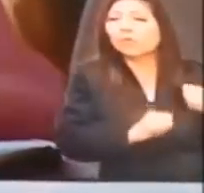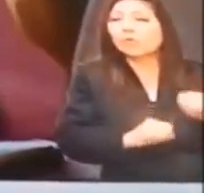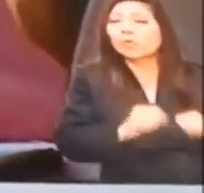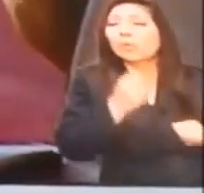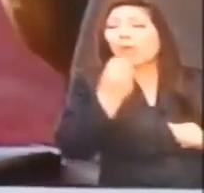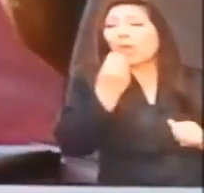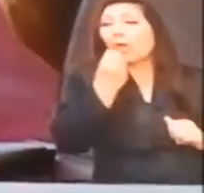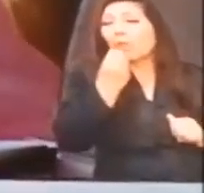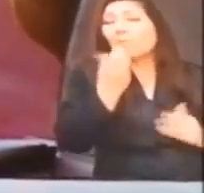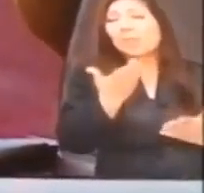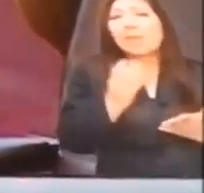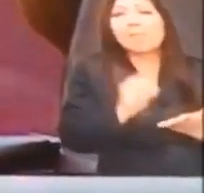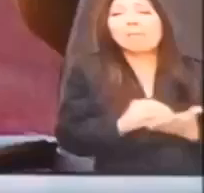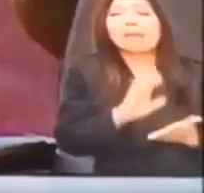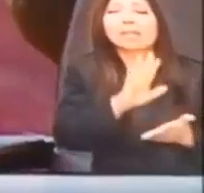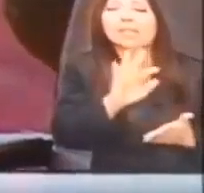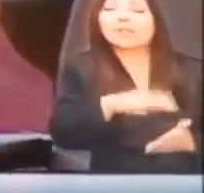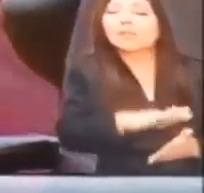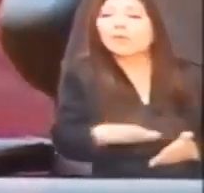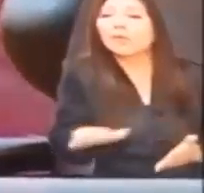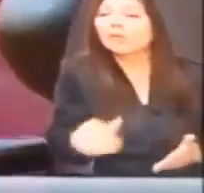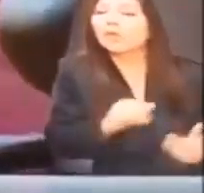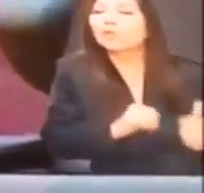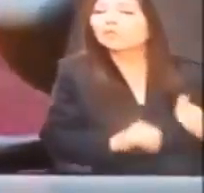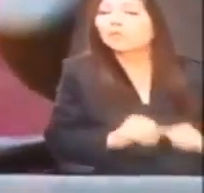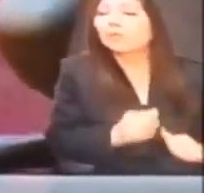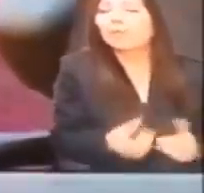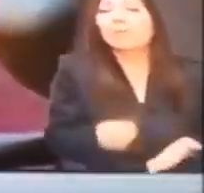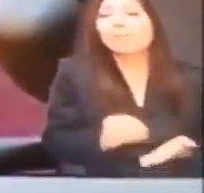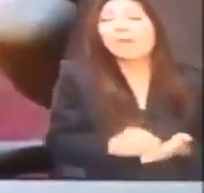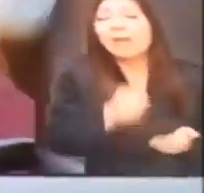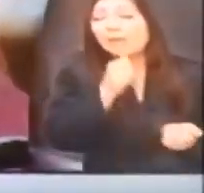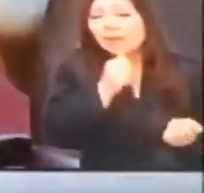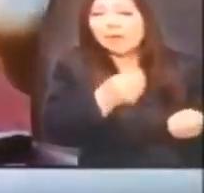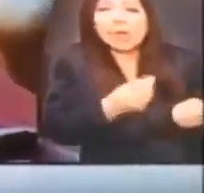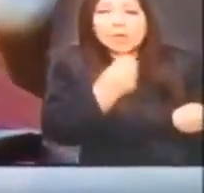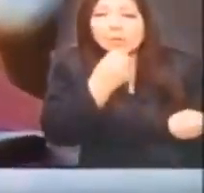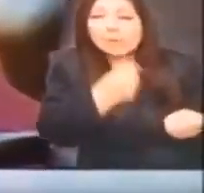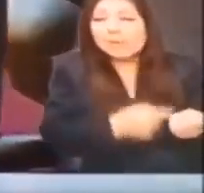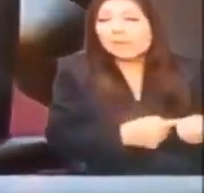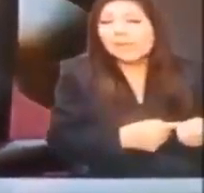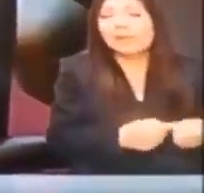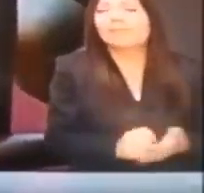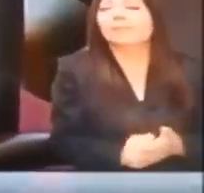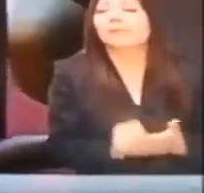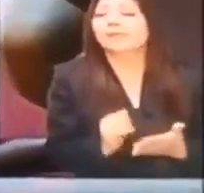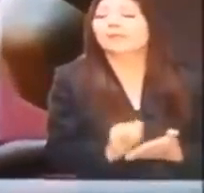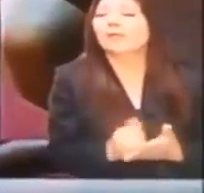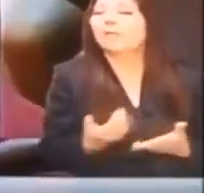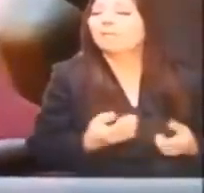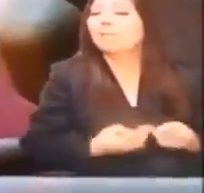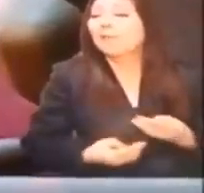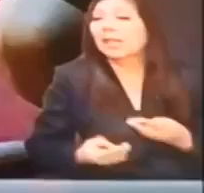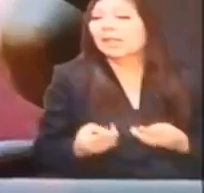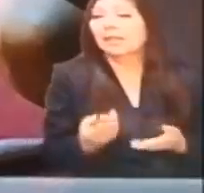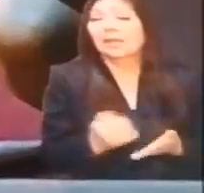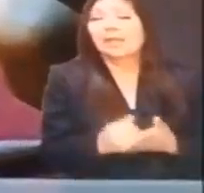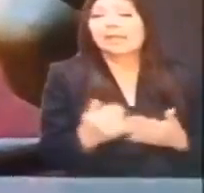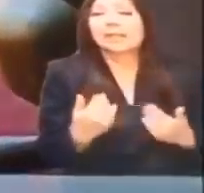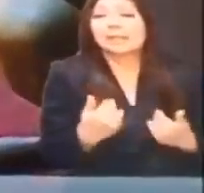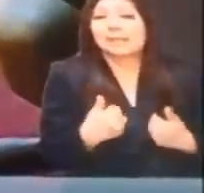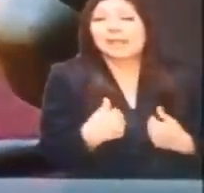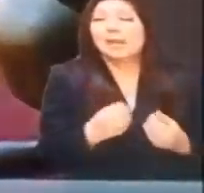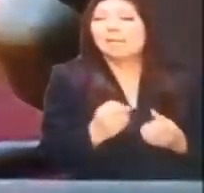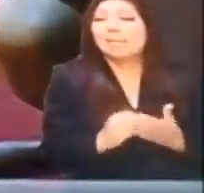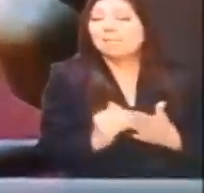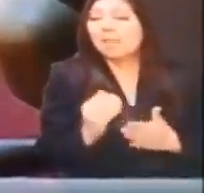de subalimentación y más de 500 mil niños sufren todavía de nutrición crónica. Frente a esto, los supermercados, que son los que tienen